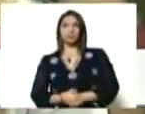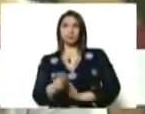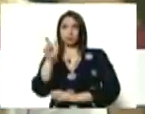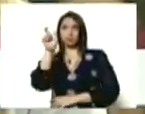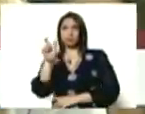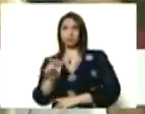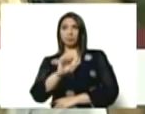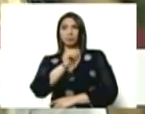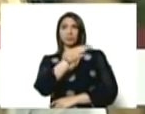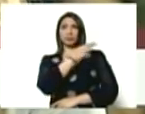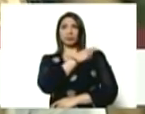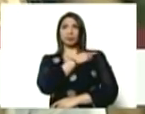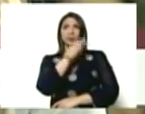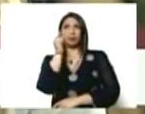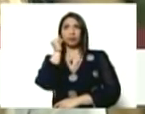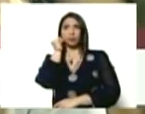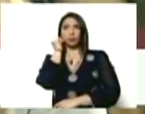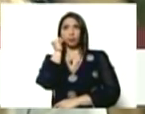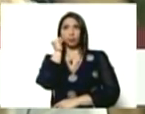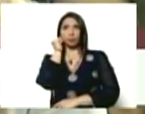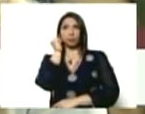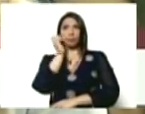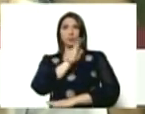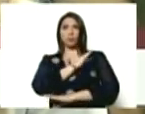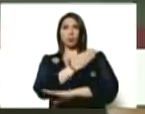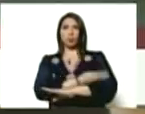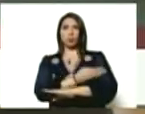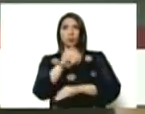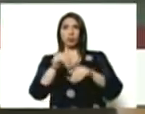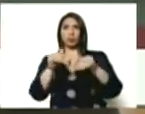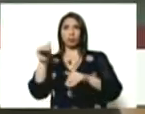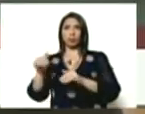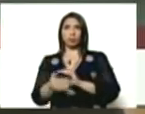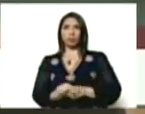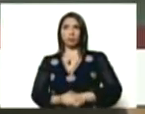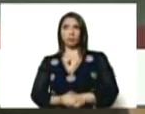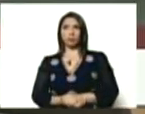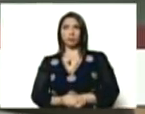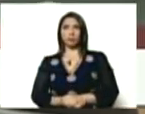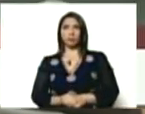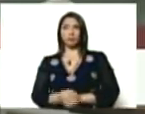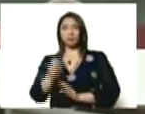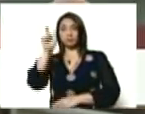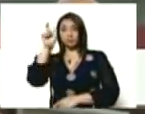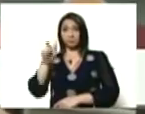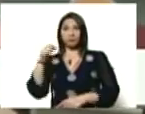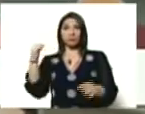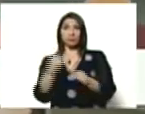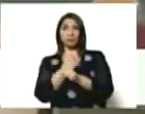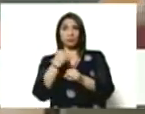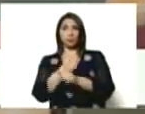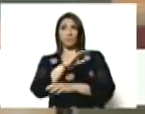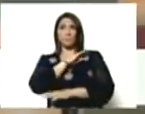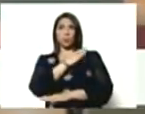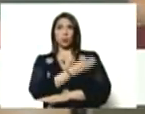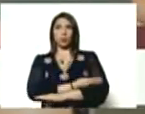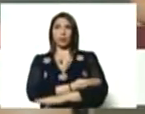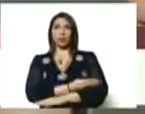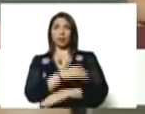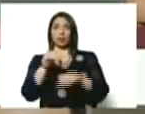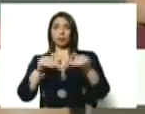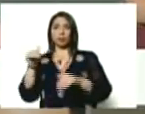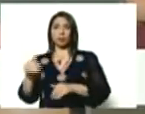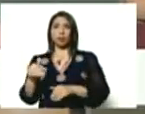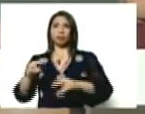Ciudadanas, directoras y ciudadanos directores del Poder Electoral. Ciudadanas y ciudadanos trabajadores del Poder Electoral que se